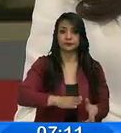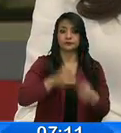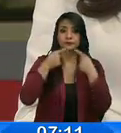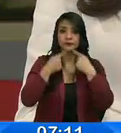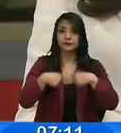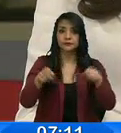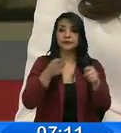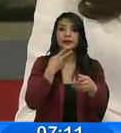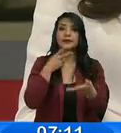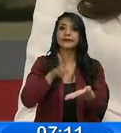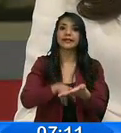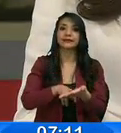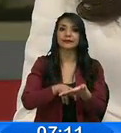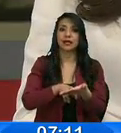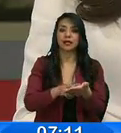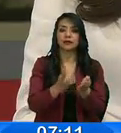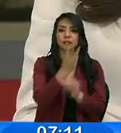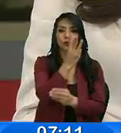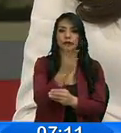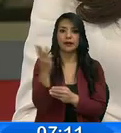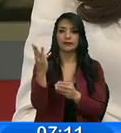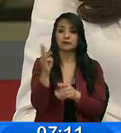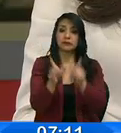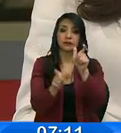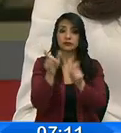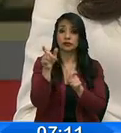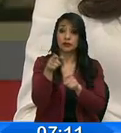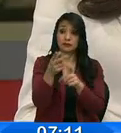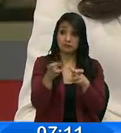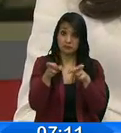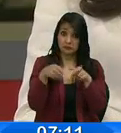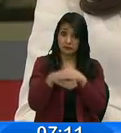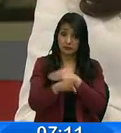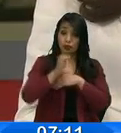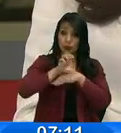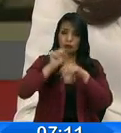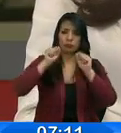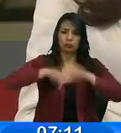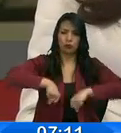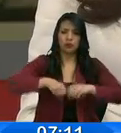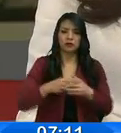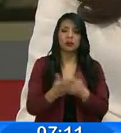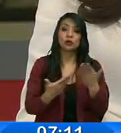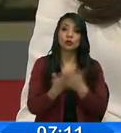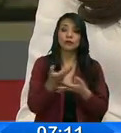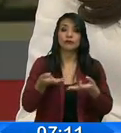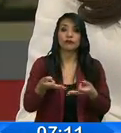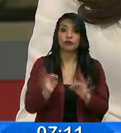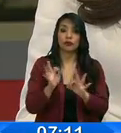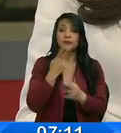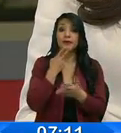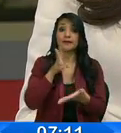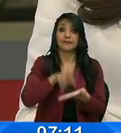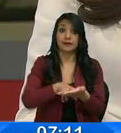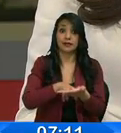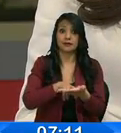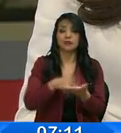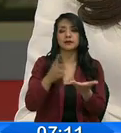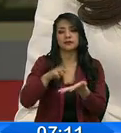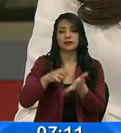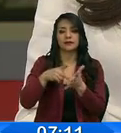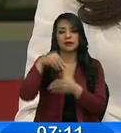visa electrónica para todos los ciudadanos extranjeros que deseen entrar al país. Esta nueva forma de visado le significará un ahorro